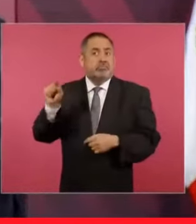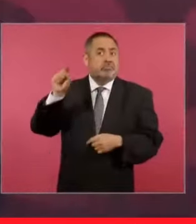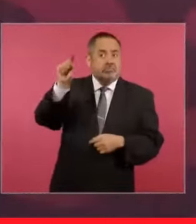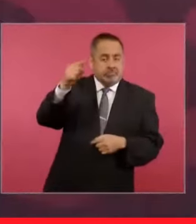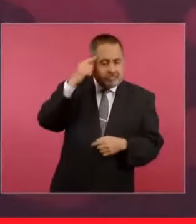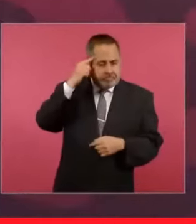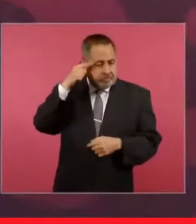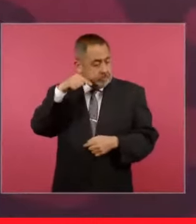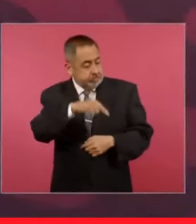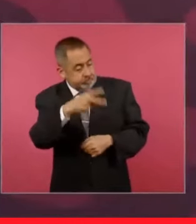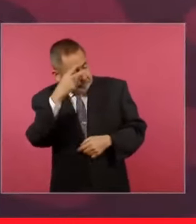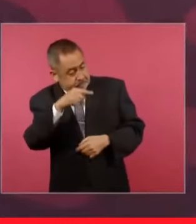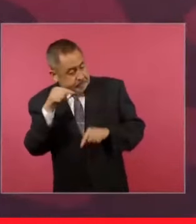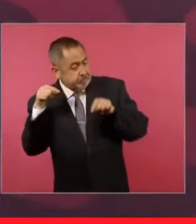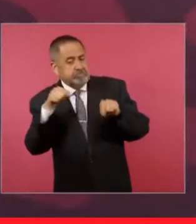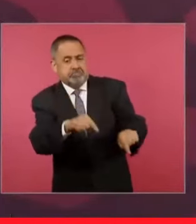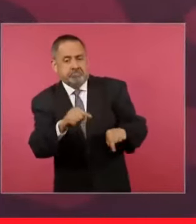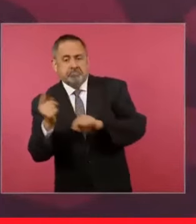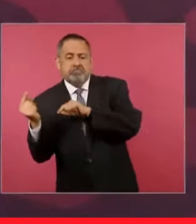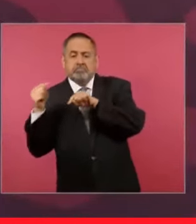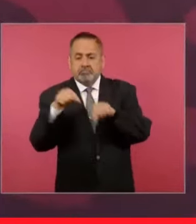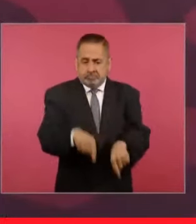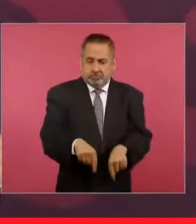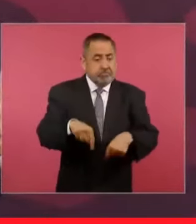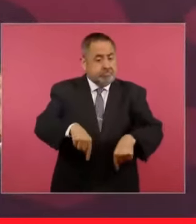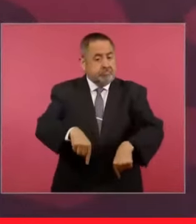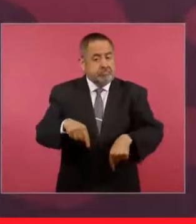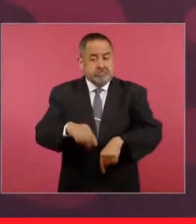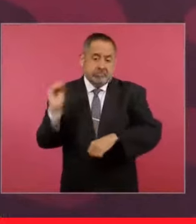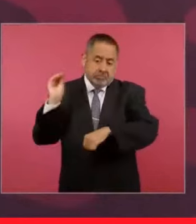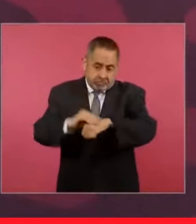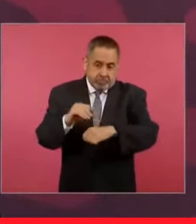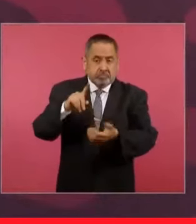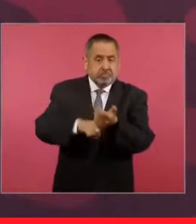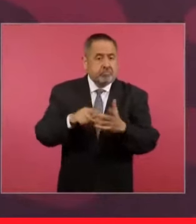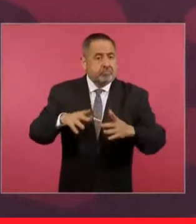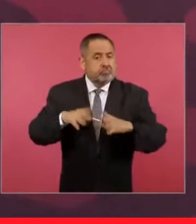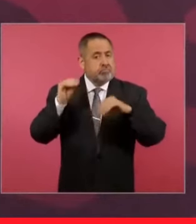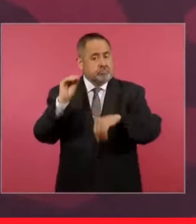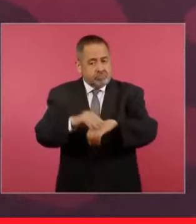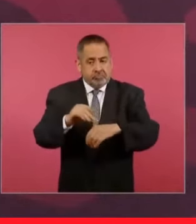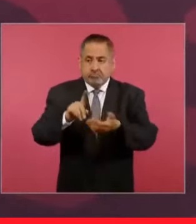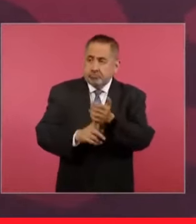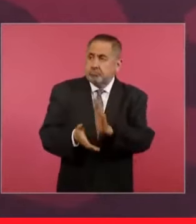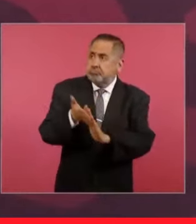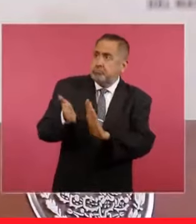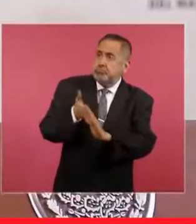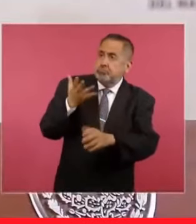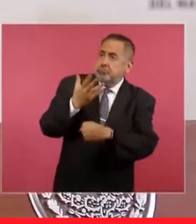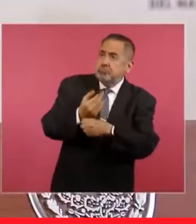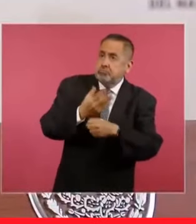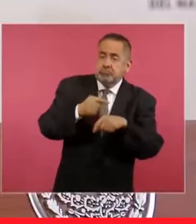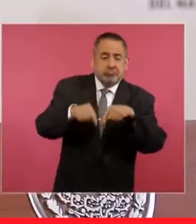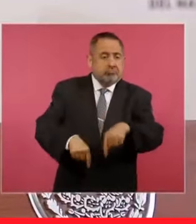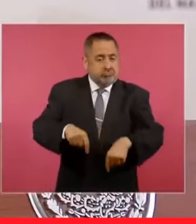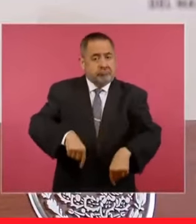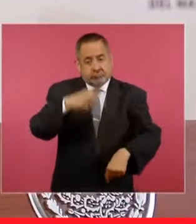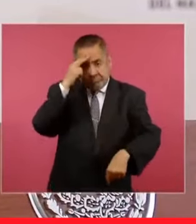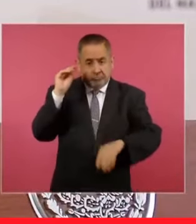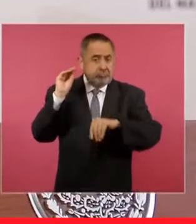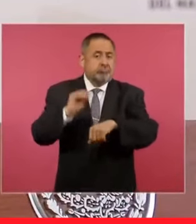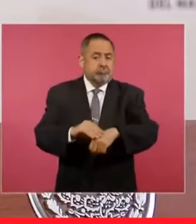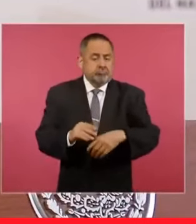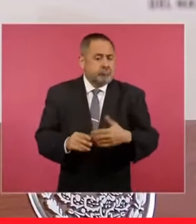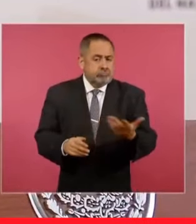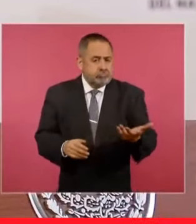viniendo a México están eh instalándose en México